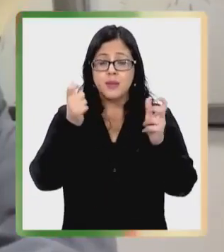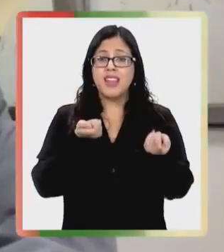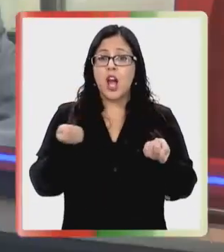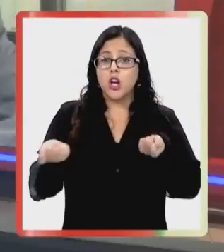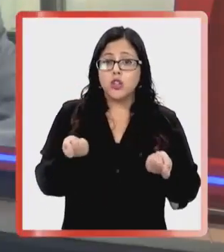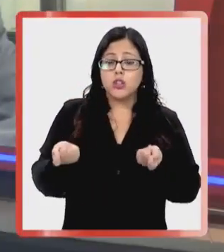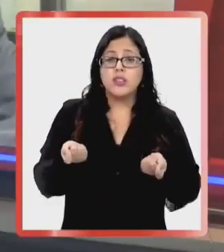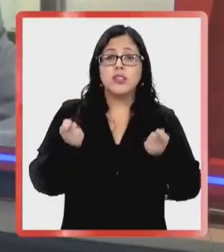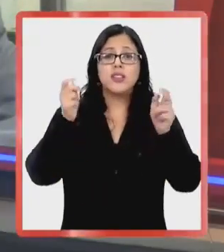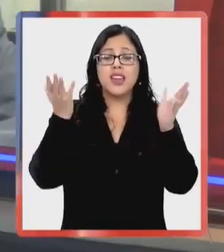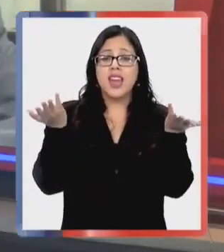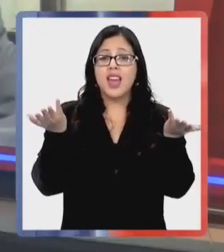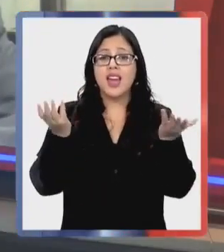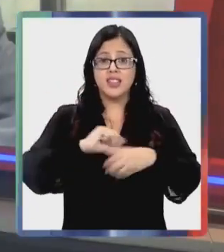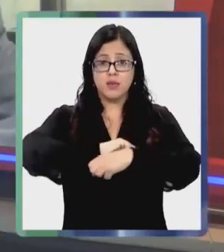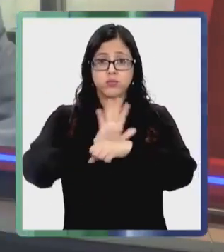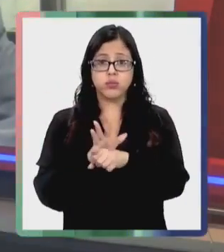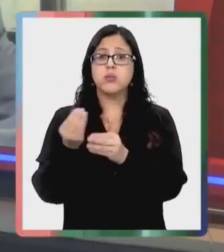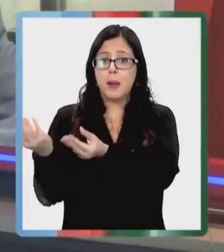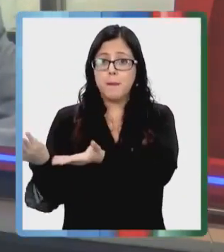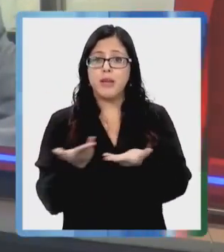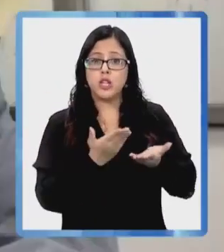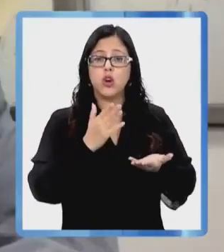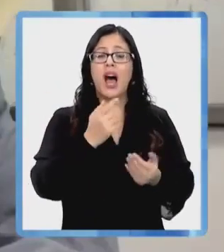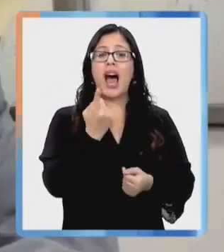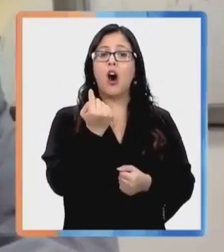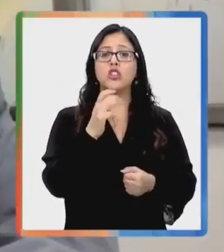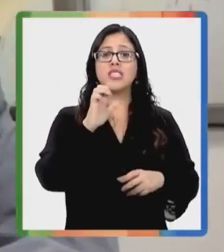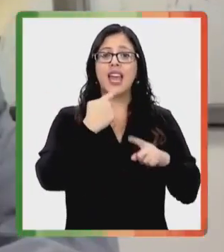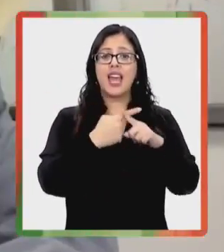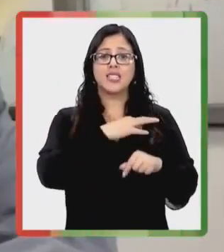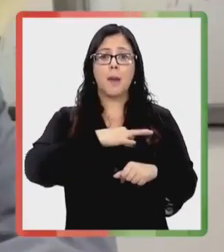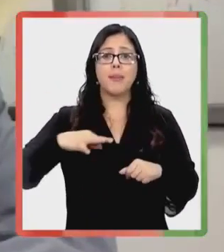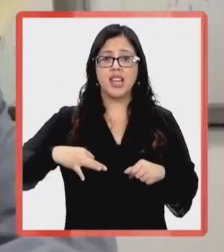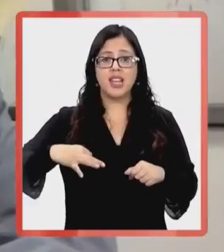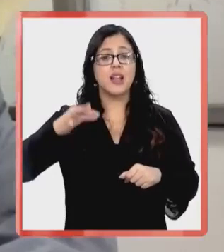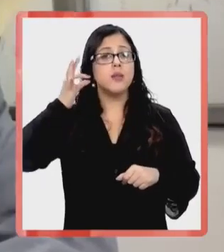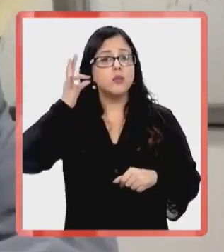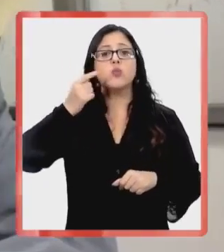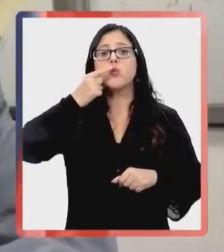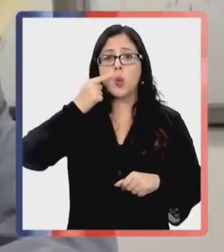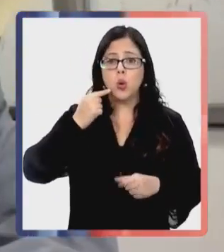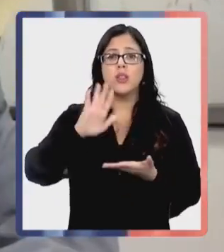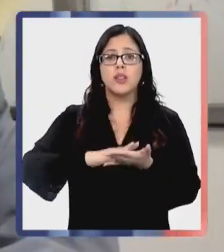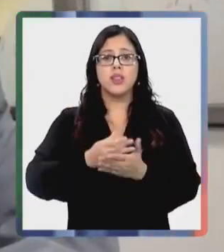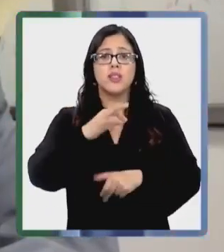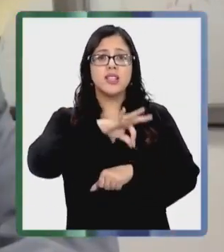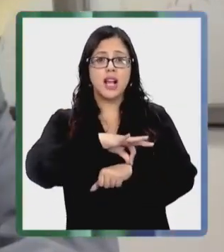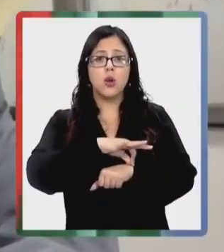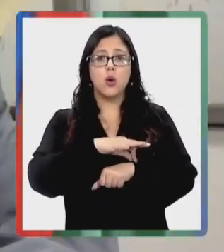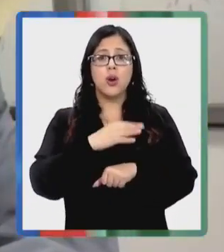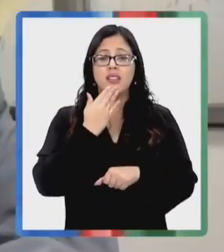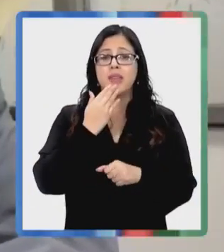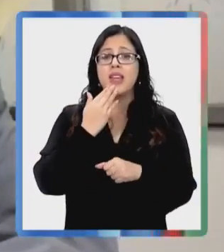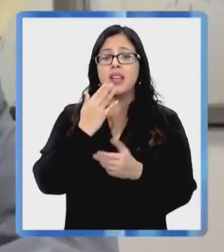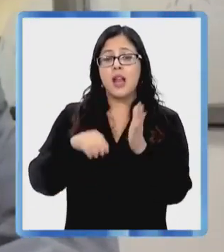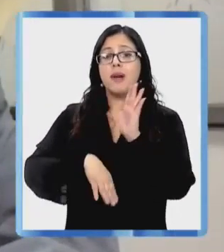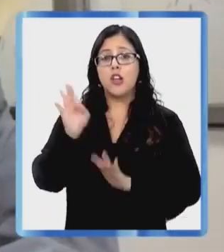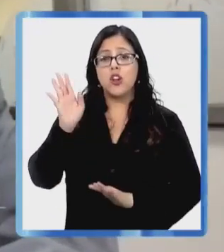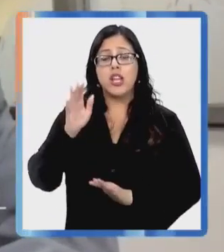pandemia, invitó a 11 ex ministras y ministros de salud, entre los cuales habíamos varios